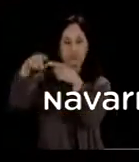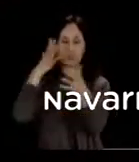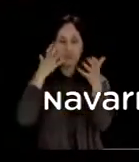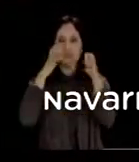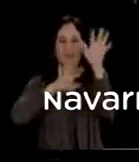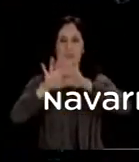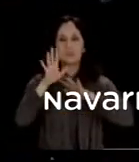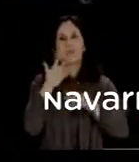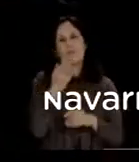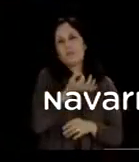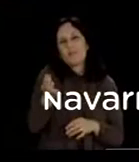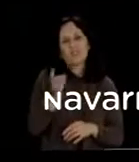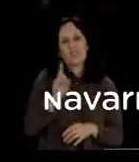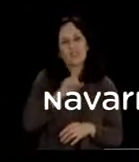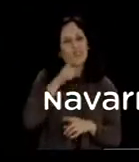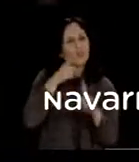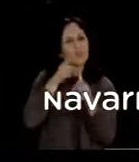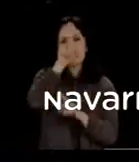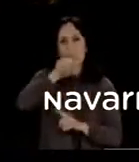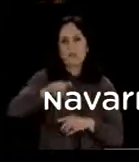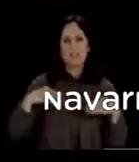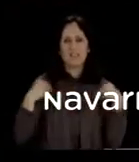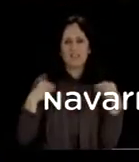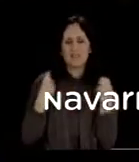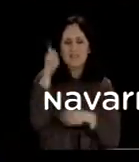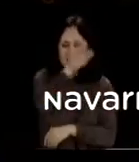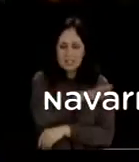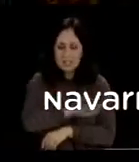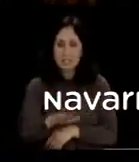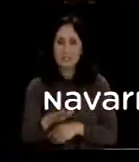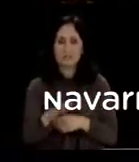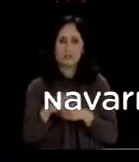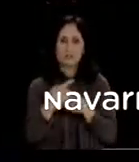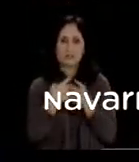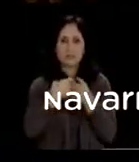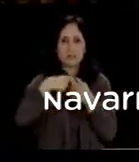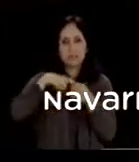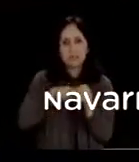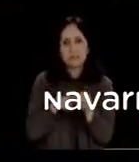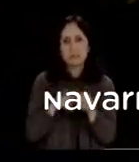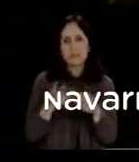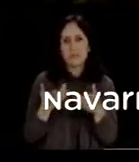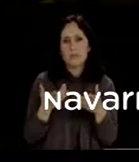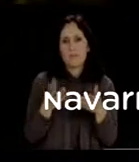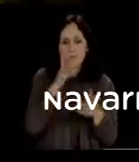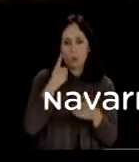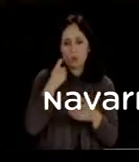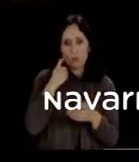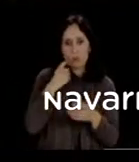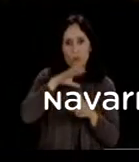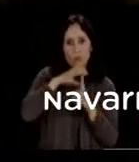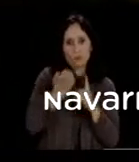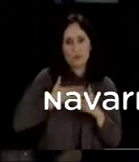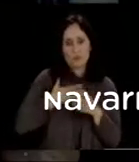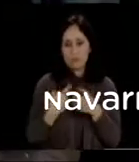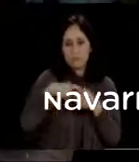hay que hacerlo perfecto, hay que hacerlo que la gente se divierta, los niños entren a tomar parte de estas cosas de, que son de nuestra cultura y que se